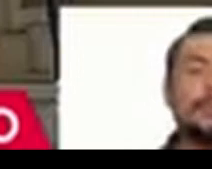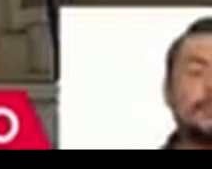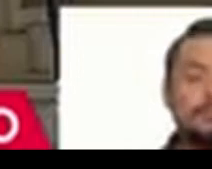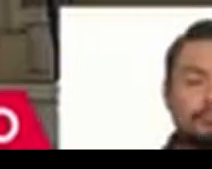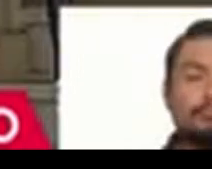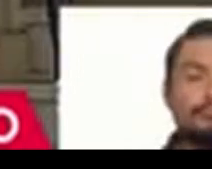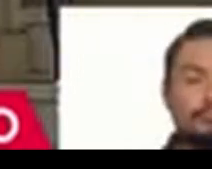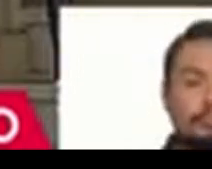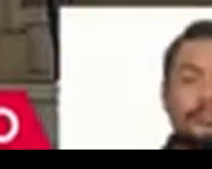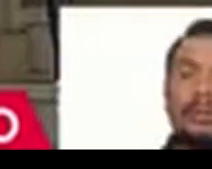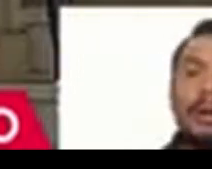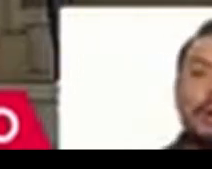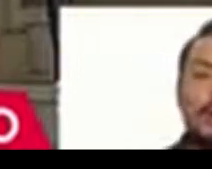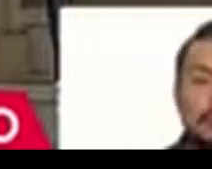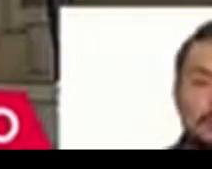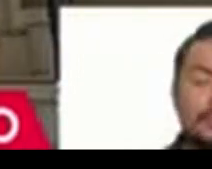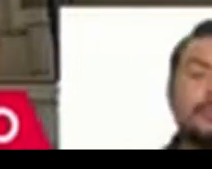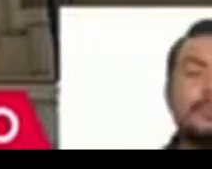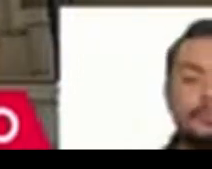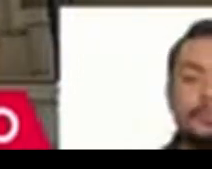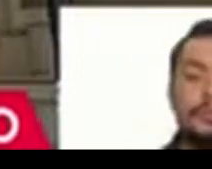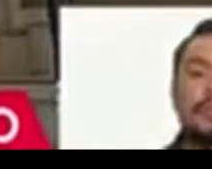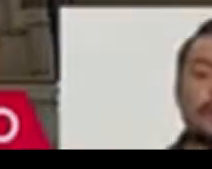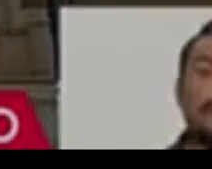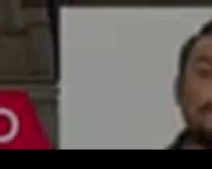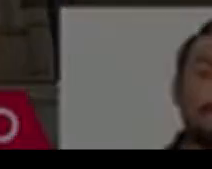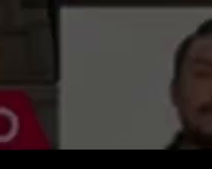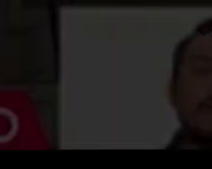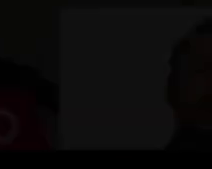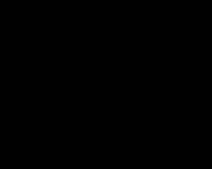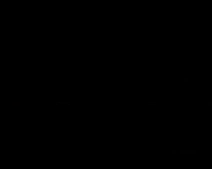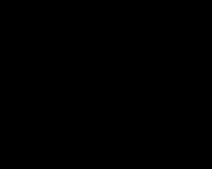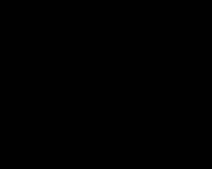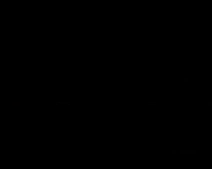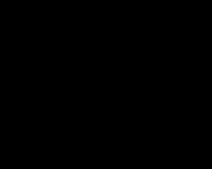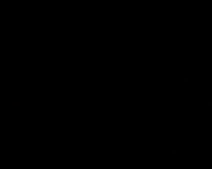los vínculos y de colaborar con nuestro hermano país del Ecuador.